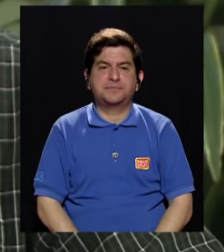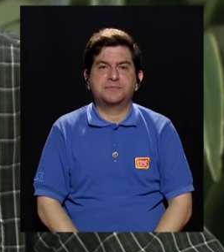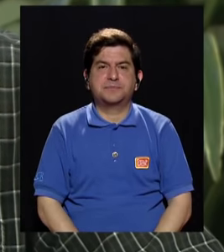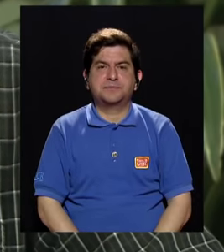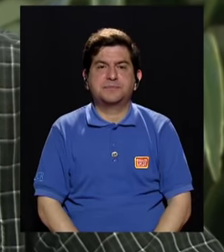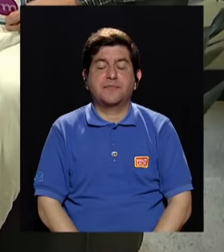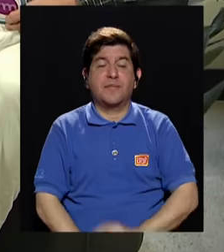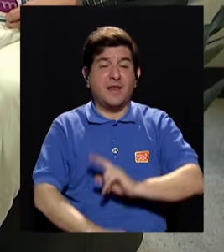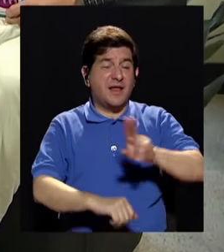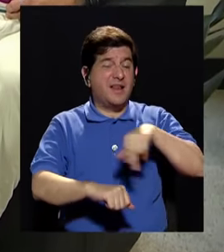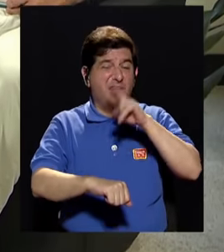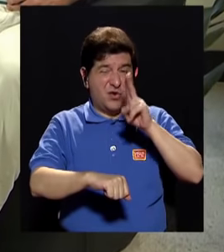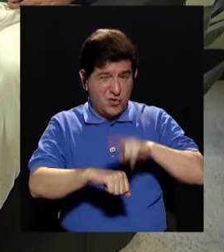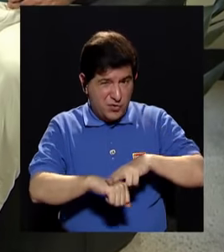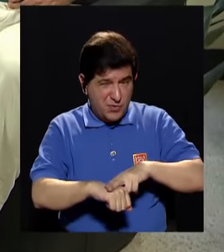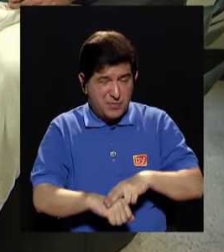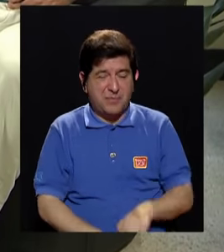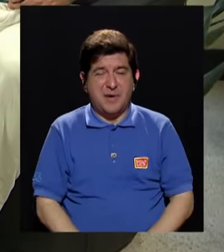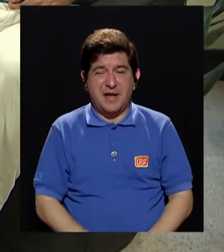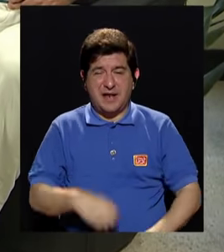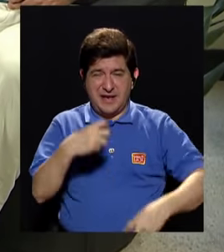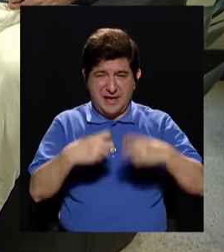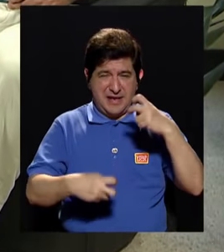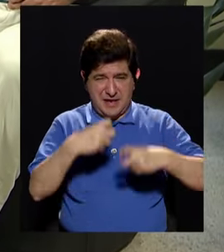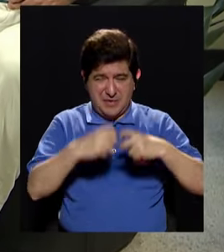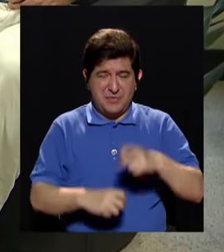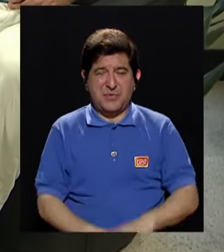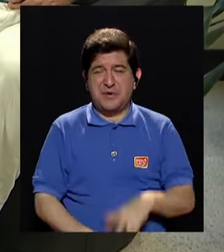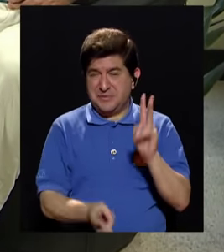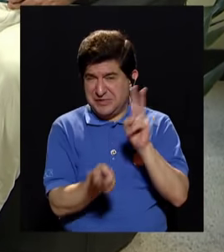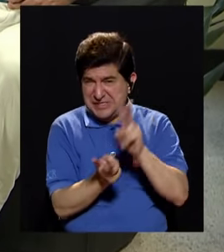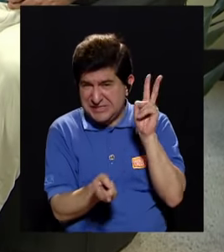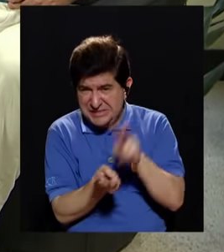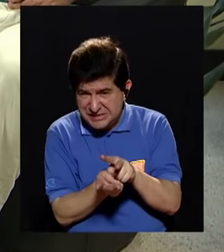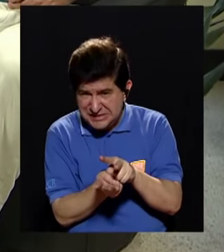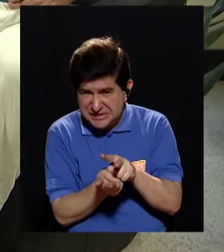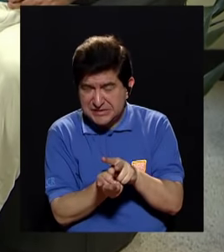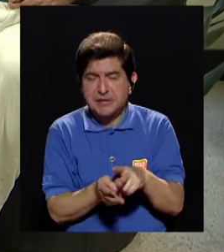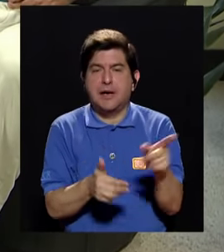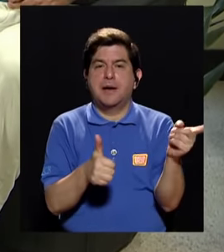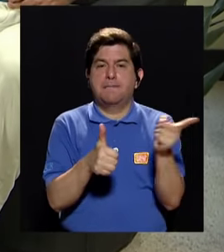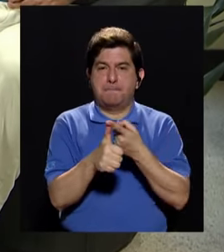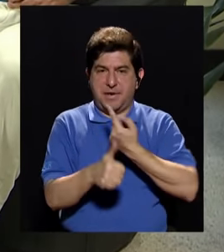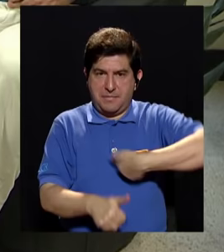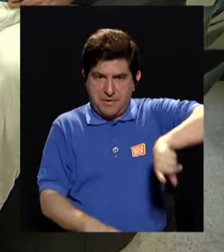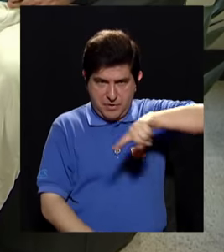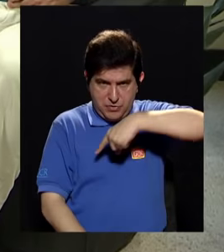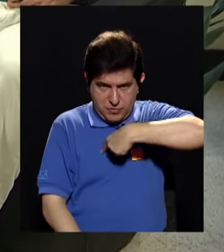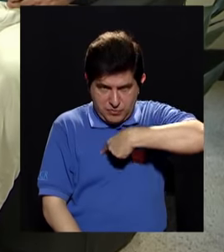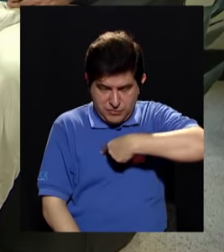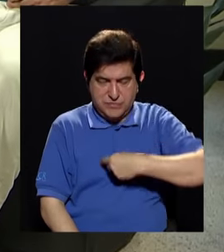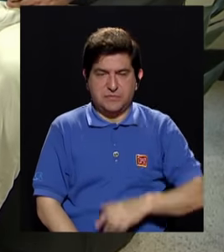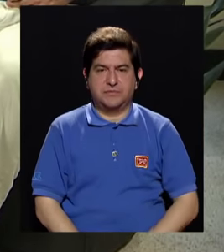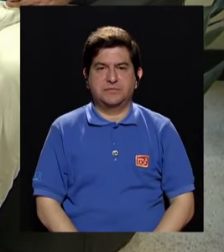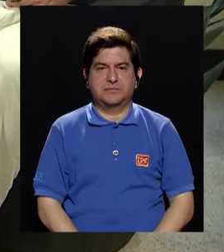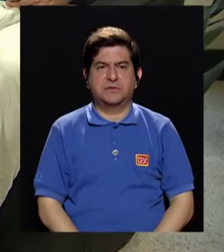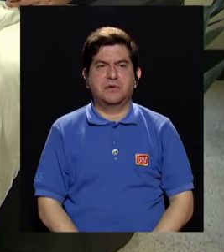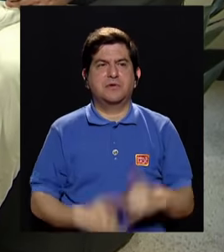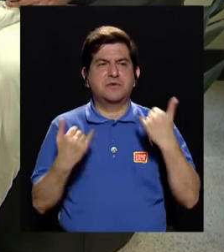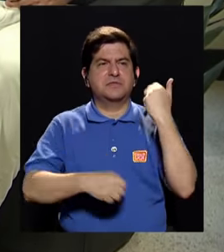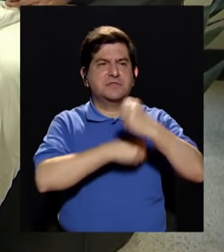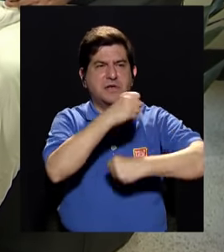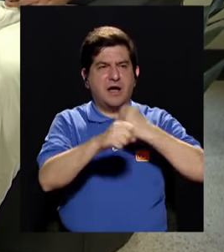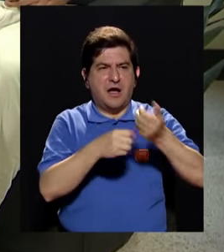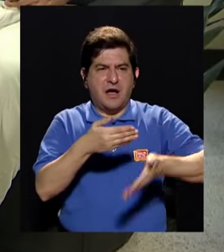Bueno lo lo usual digamos en Casos de delitos sexuales la persona primero nosotros durante hace